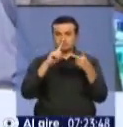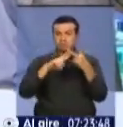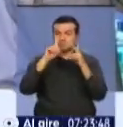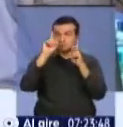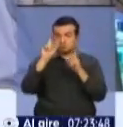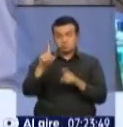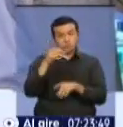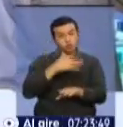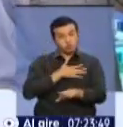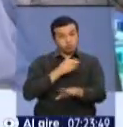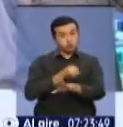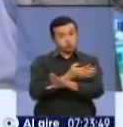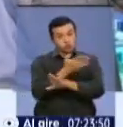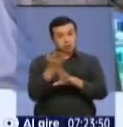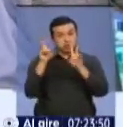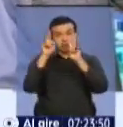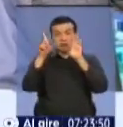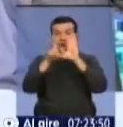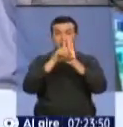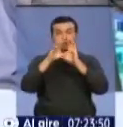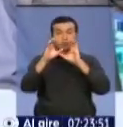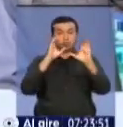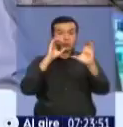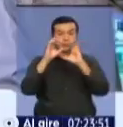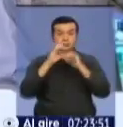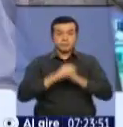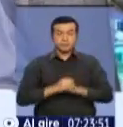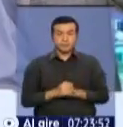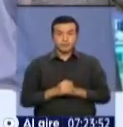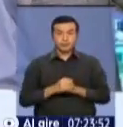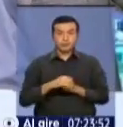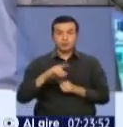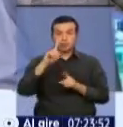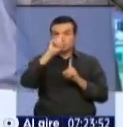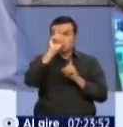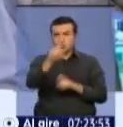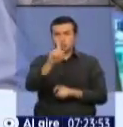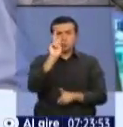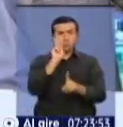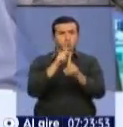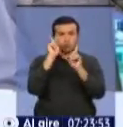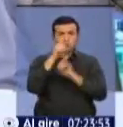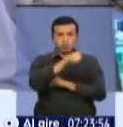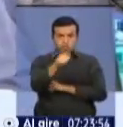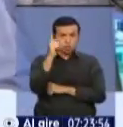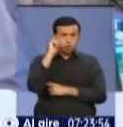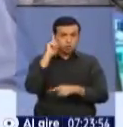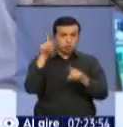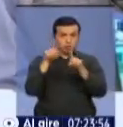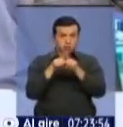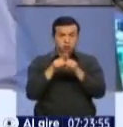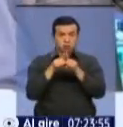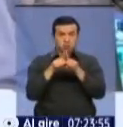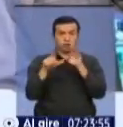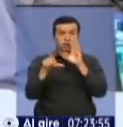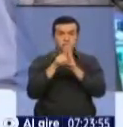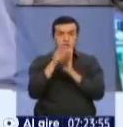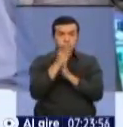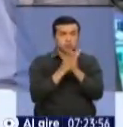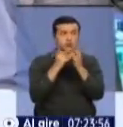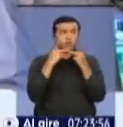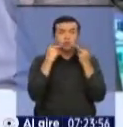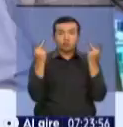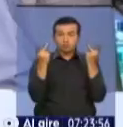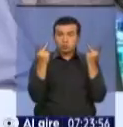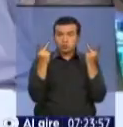yo he sugerido sobre la ley de comunicación, una sola pregunta: ¿está usted de acuerdo en que deje de ser servicio